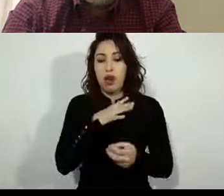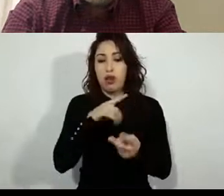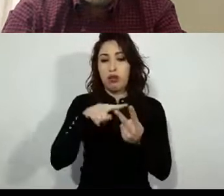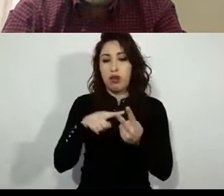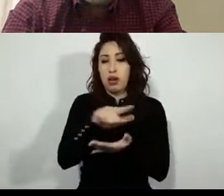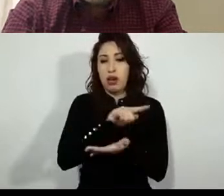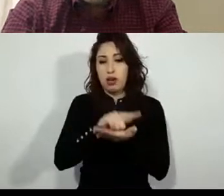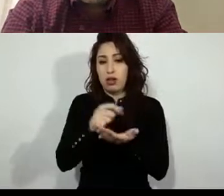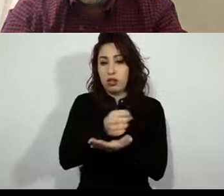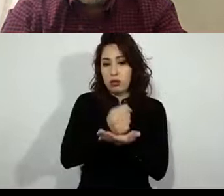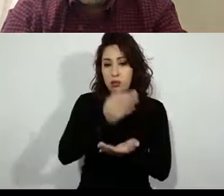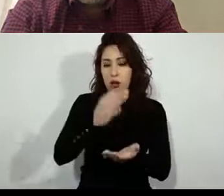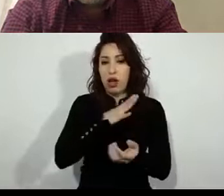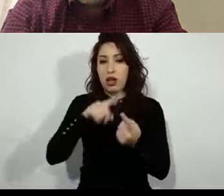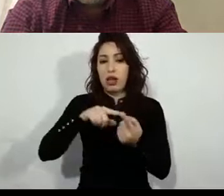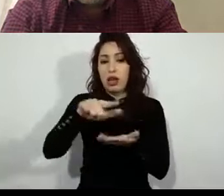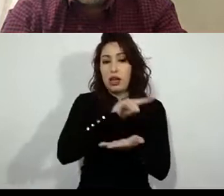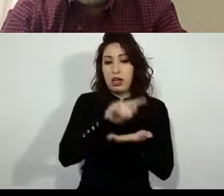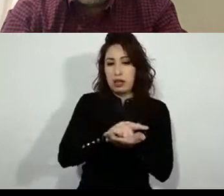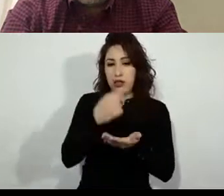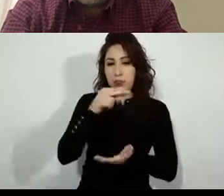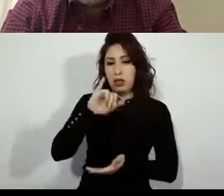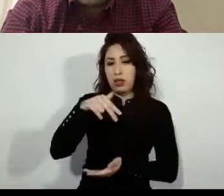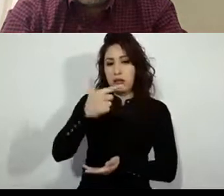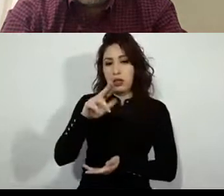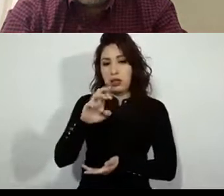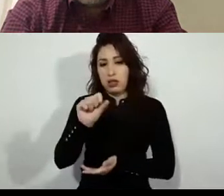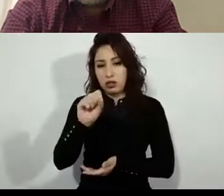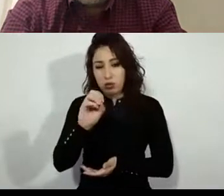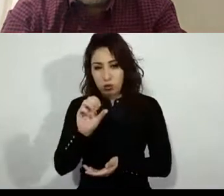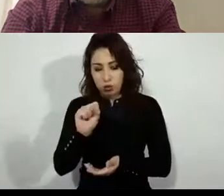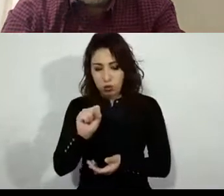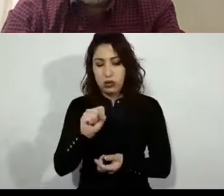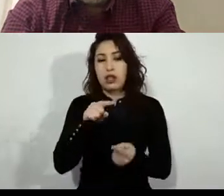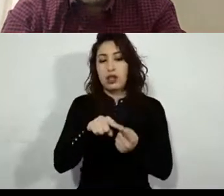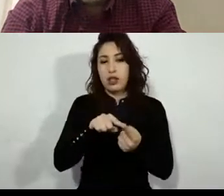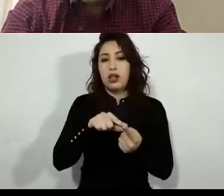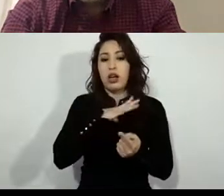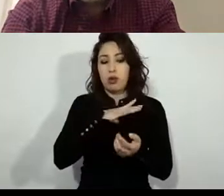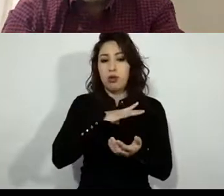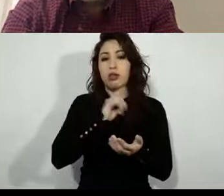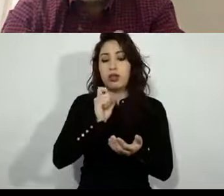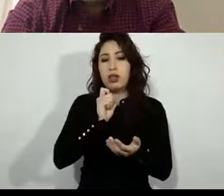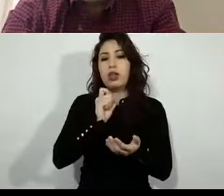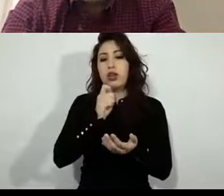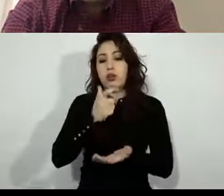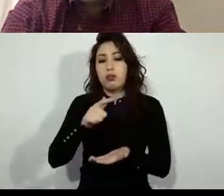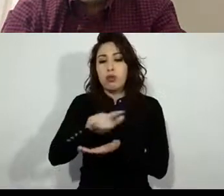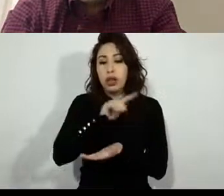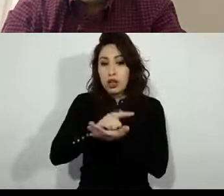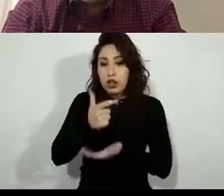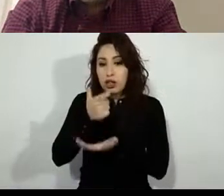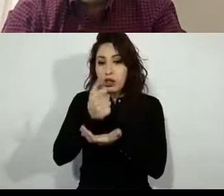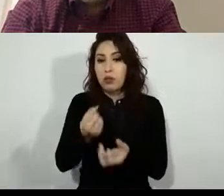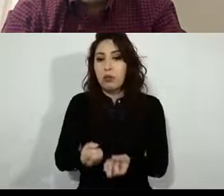Aprobamos la ley de ingresos y aprobamos un presupuesto que tiene un carácter también de ley de